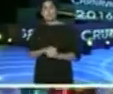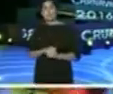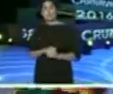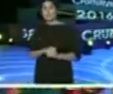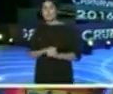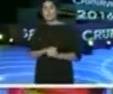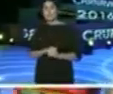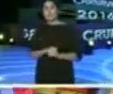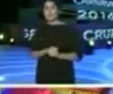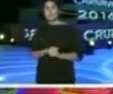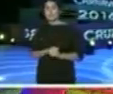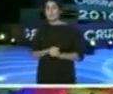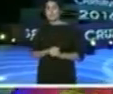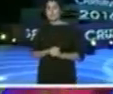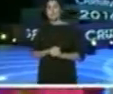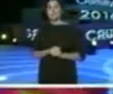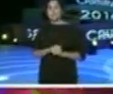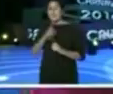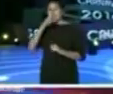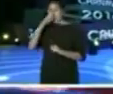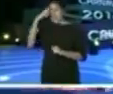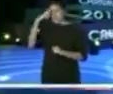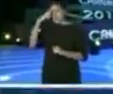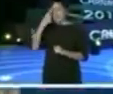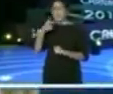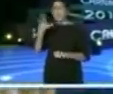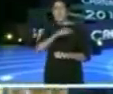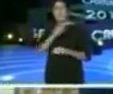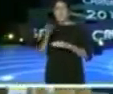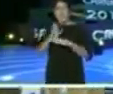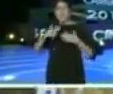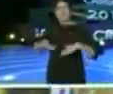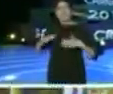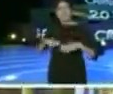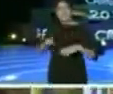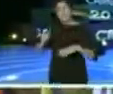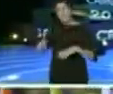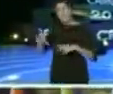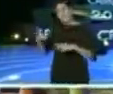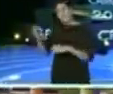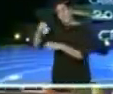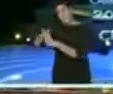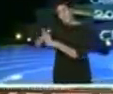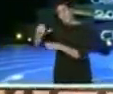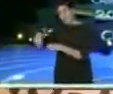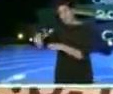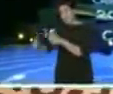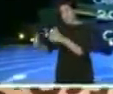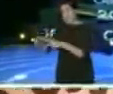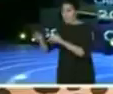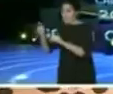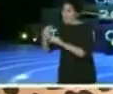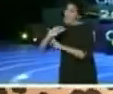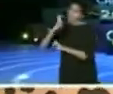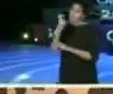Y recuerden que en el apartado del premio de presentación participan incluso las no finalistas. Exacto. Antes de dar